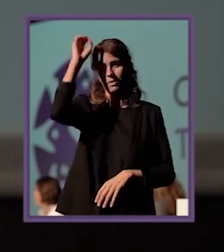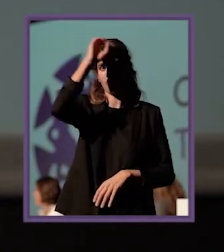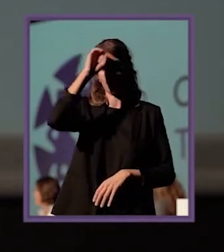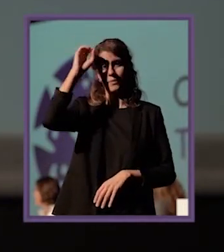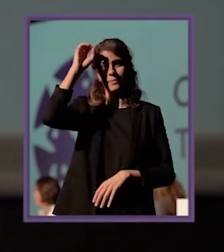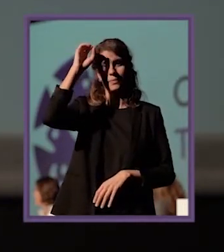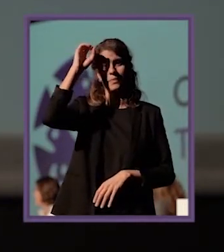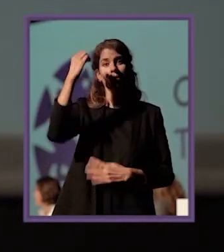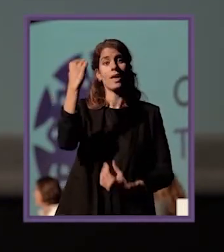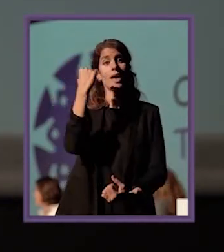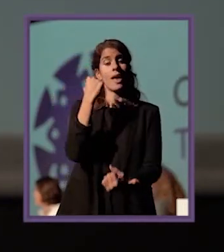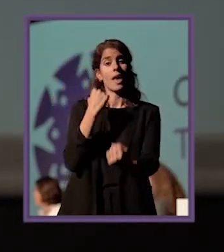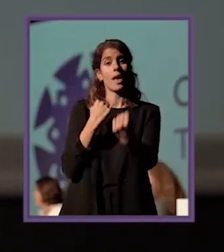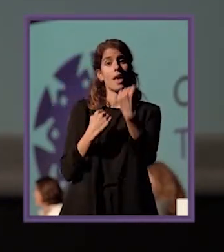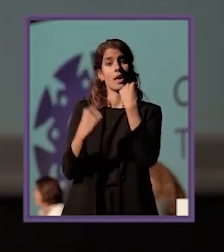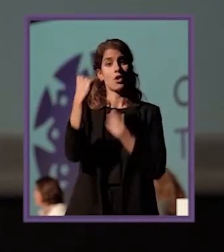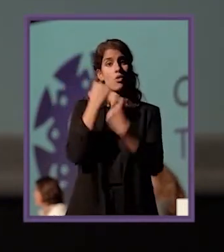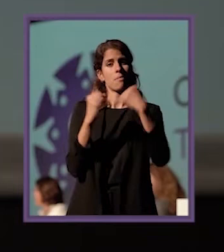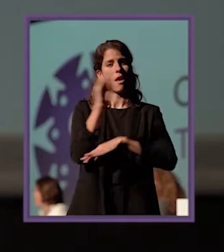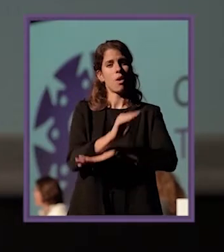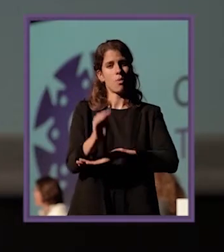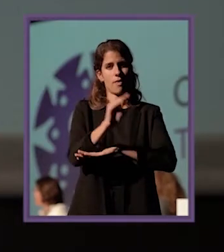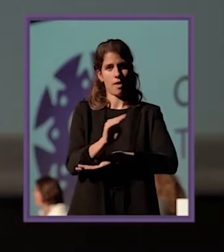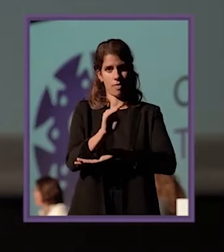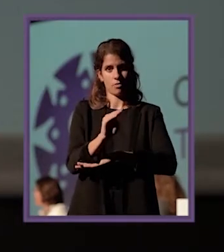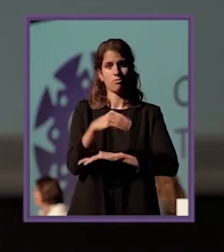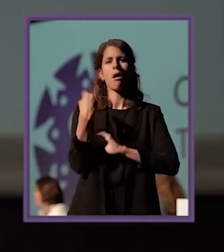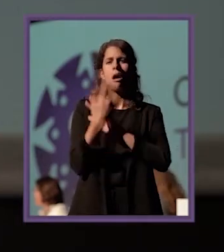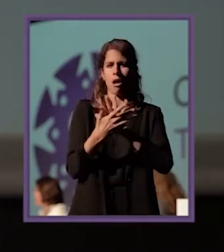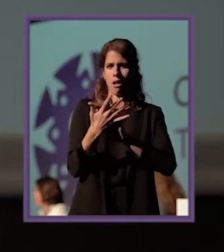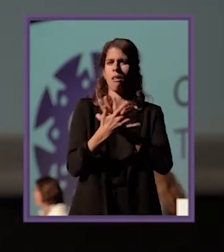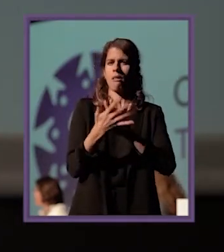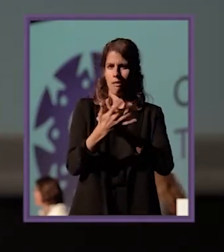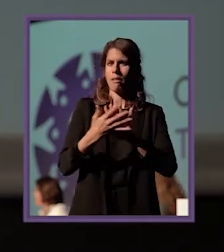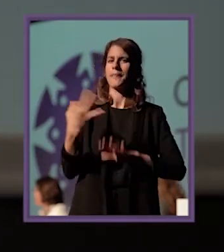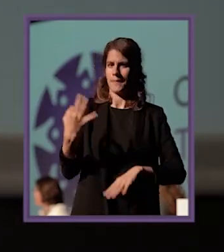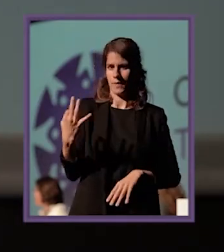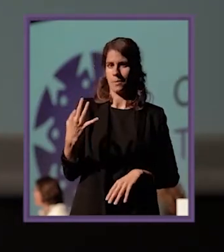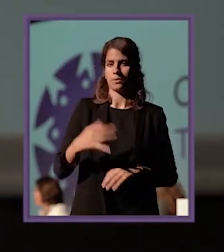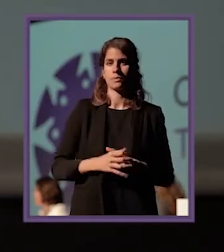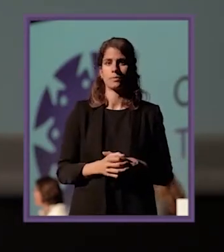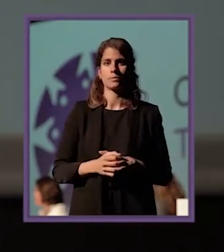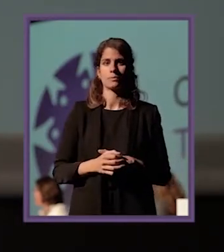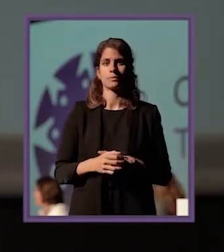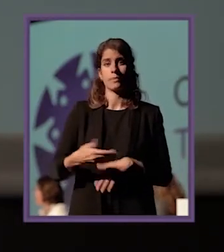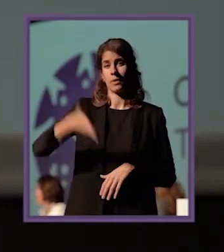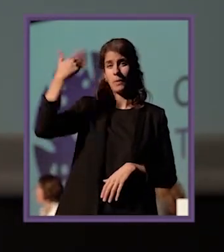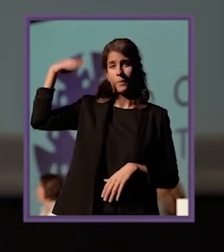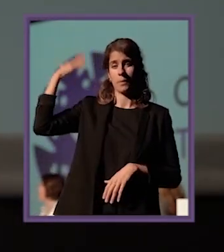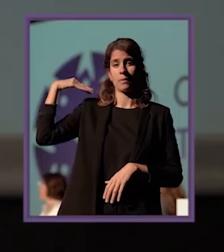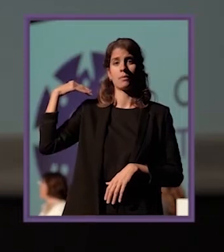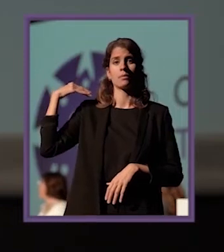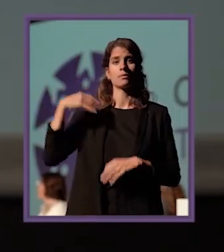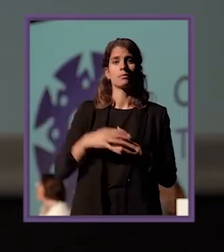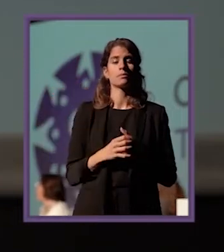de la economía de cuidados y de cómo pasar de una visión de la